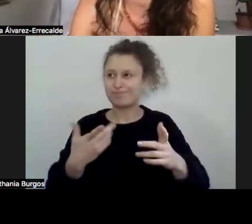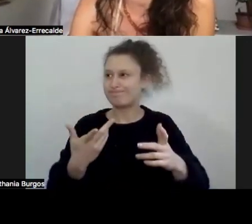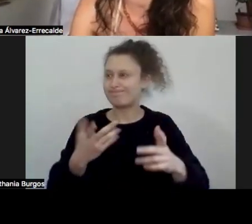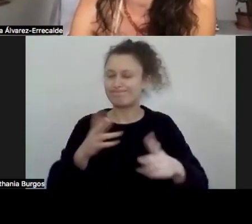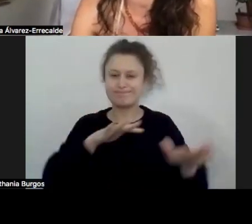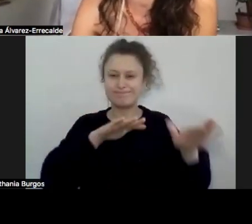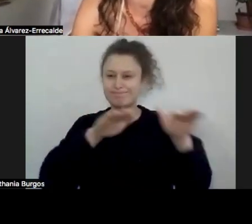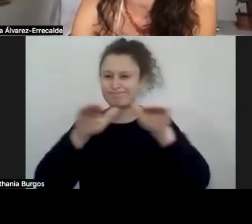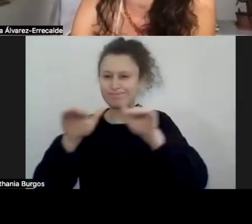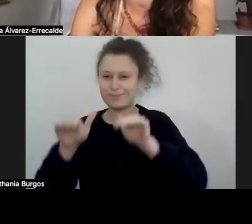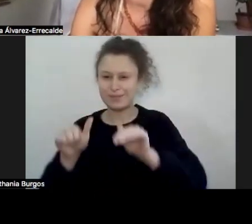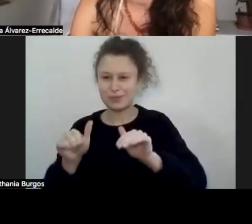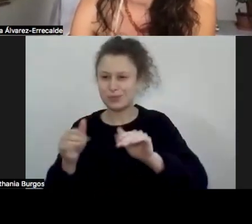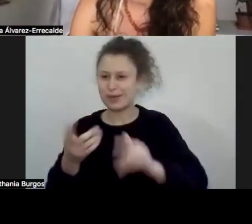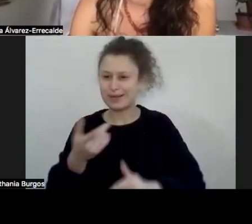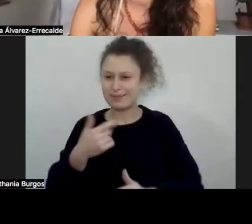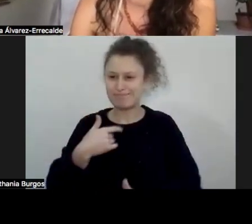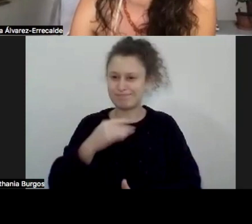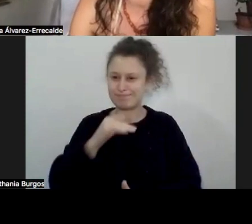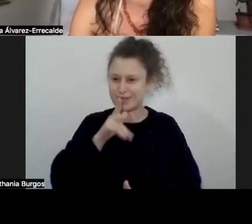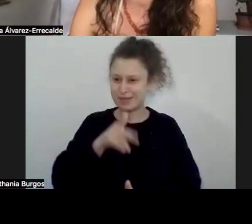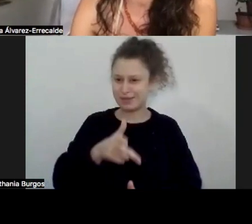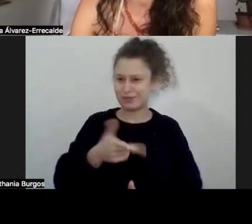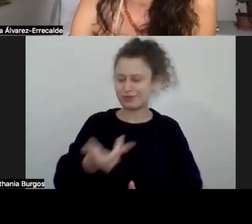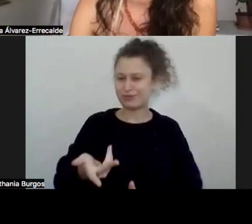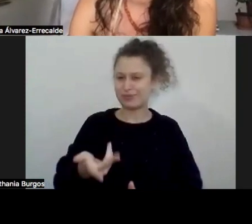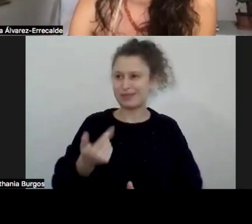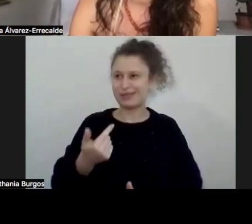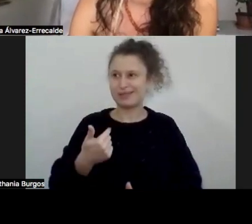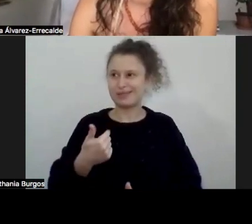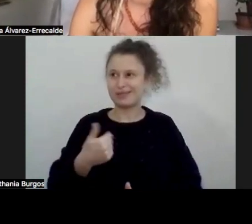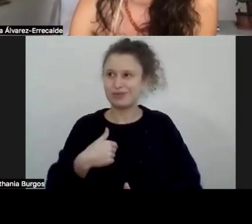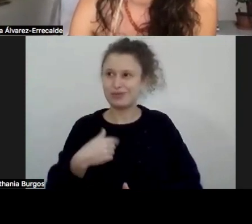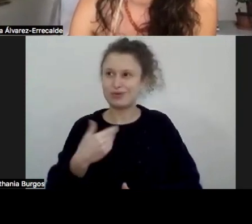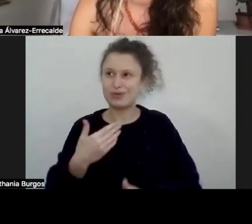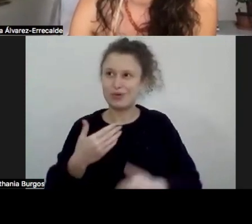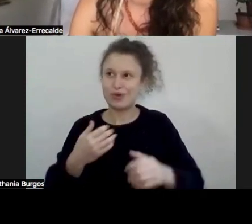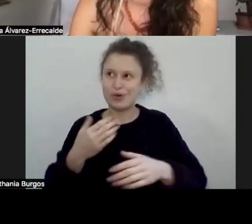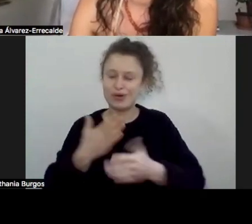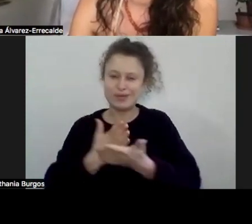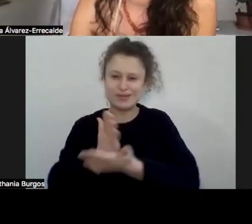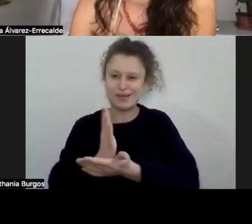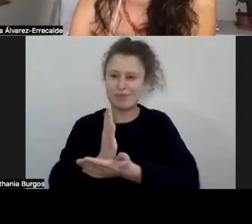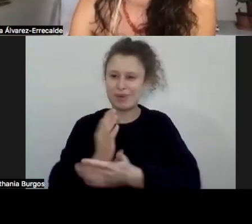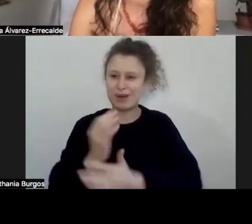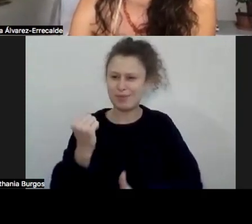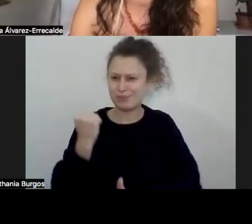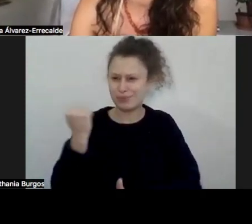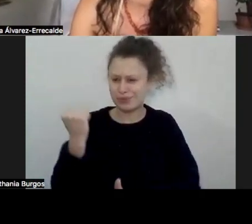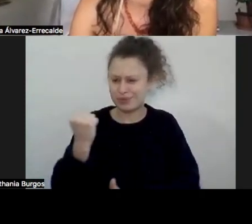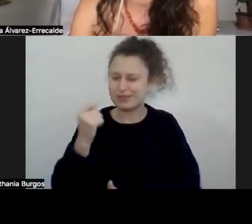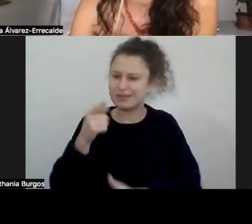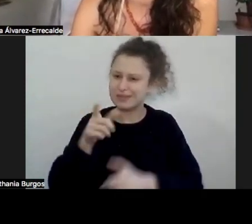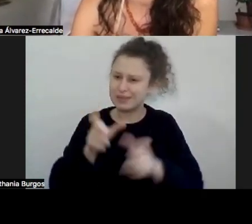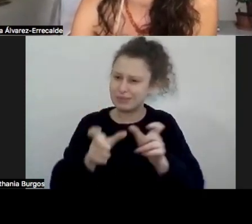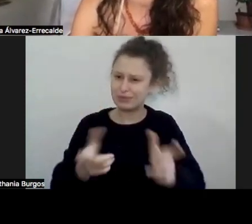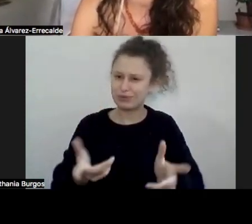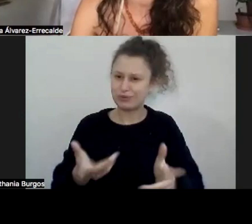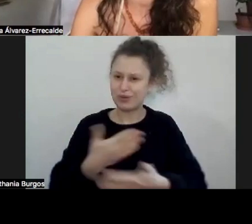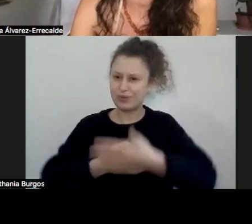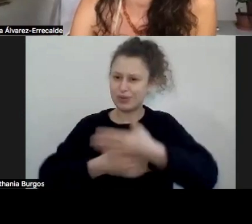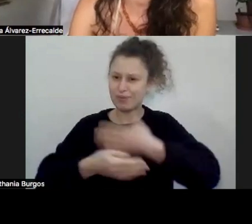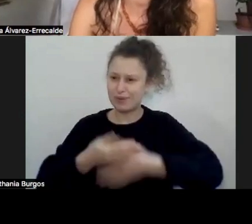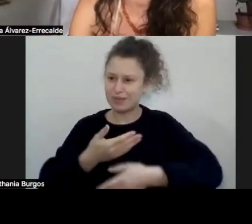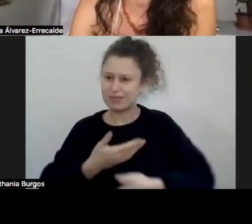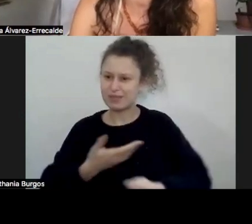sino que son personas con las que empatizo y que, bueno, que me genera un tipo de